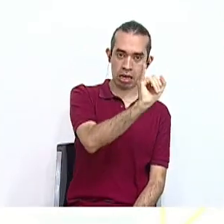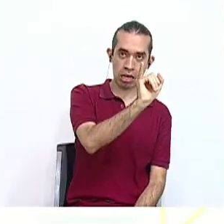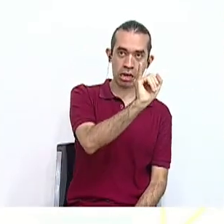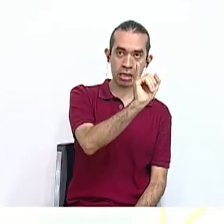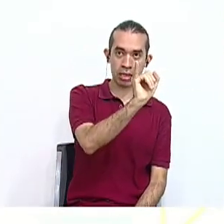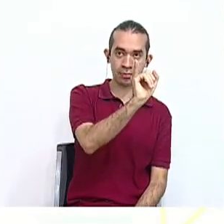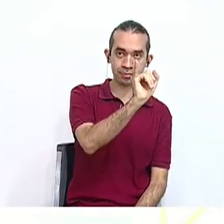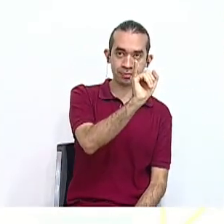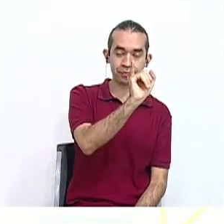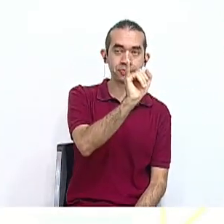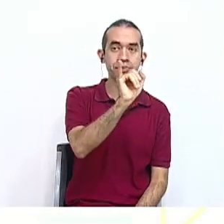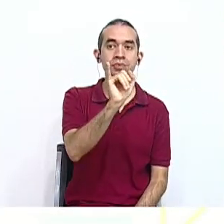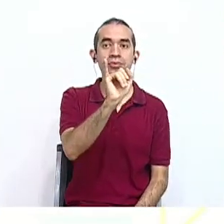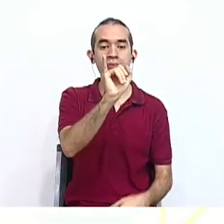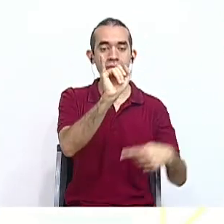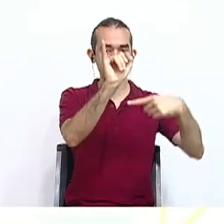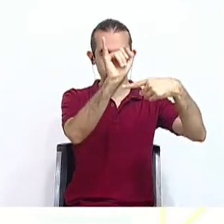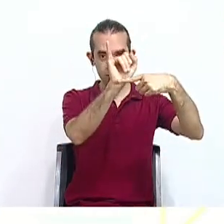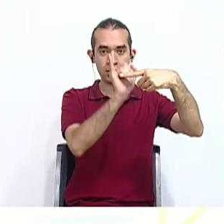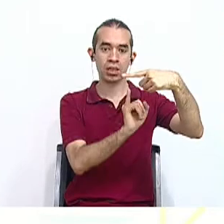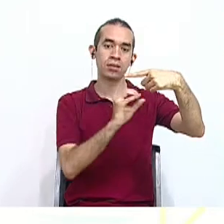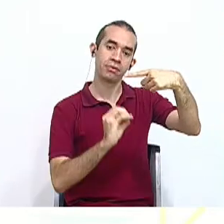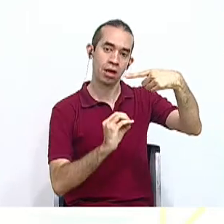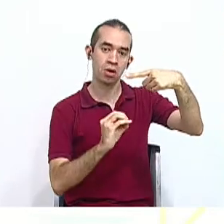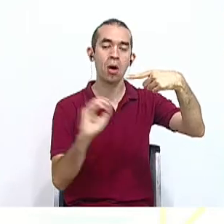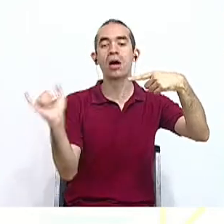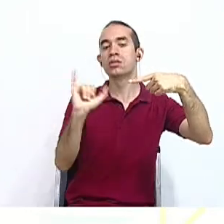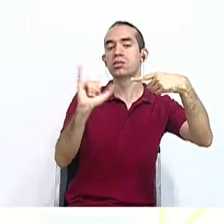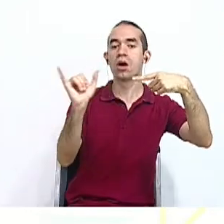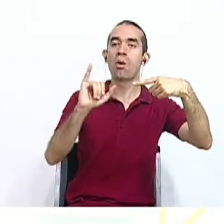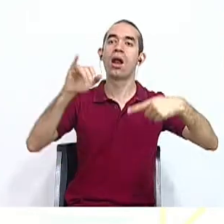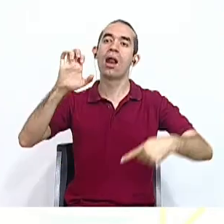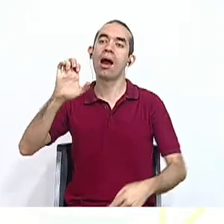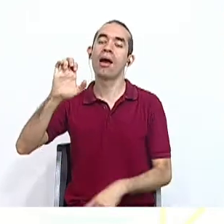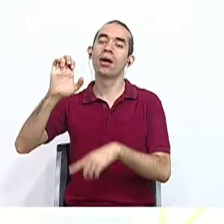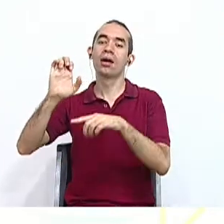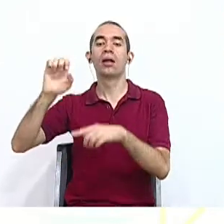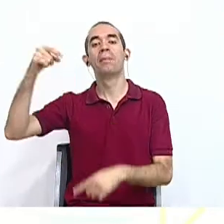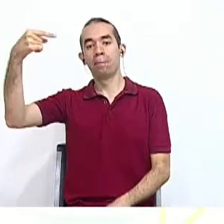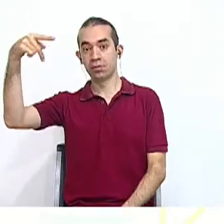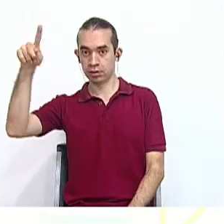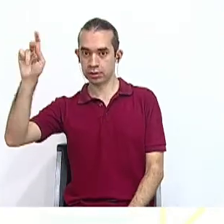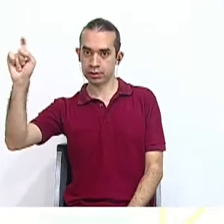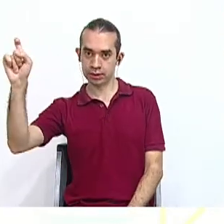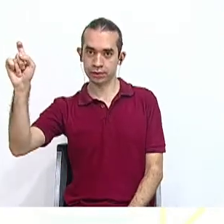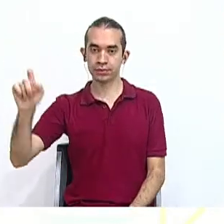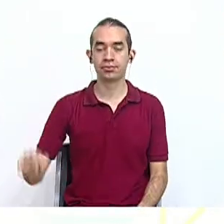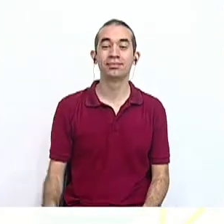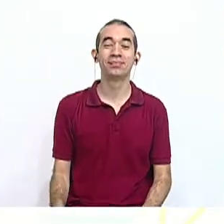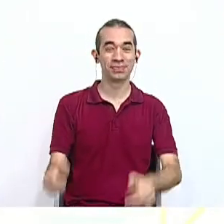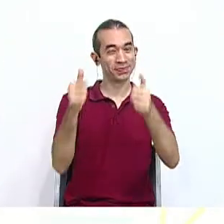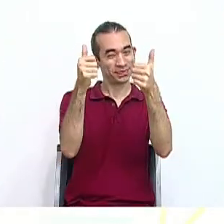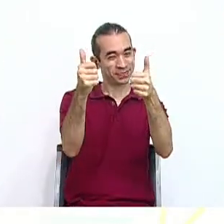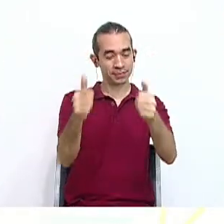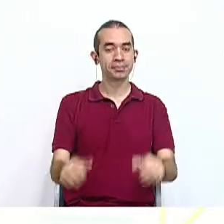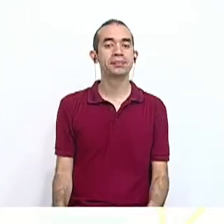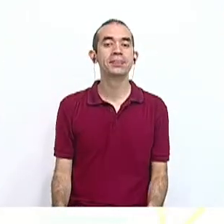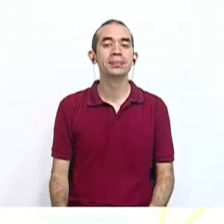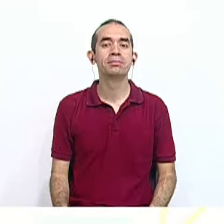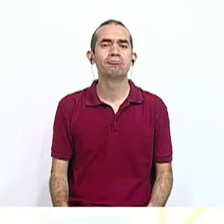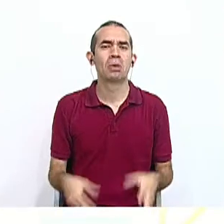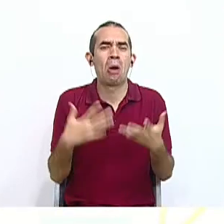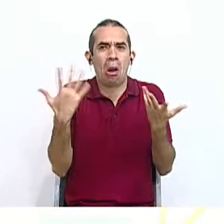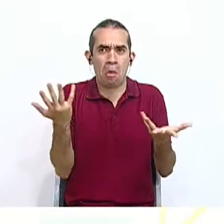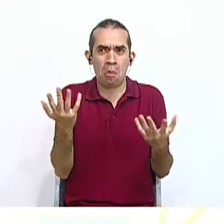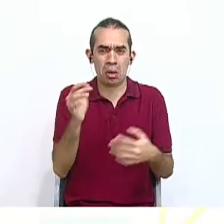sub 0 es igual a E elevado a la menos K por X. Muy bien. ¿Y qué hacemos para